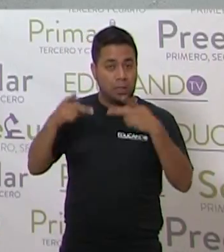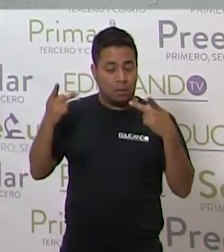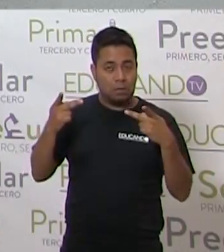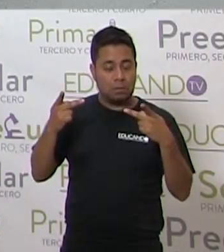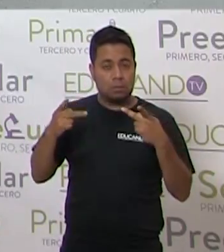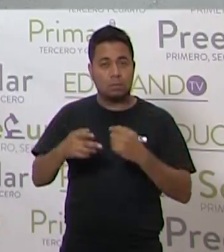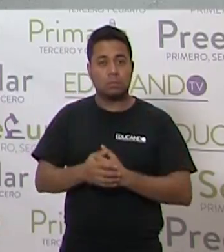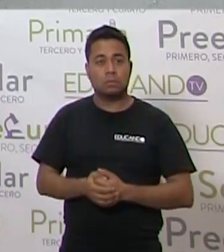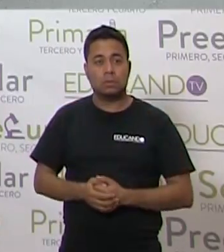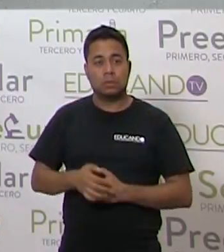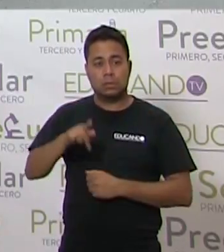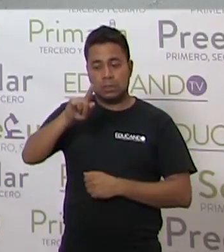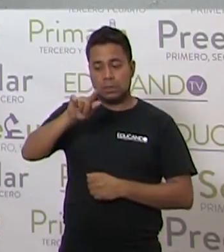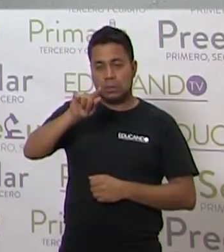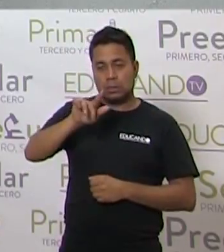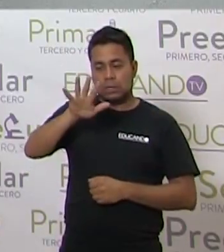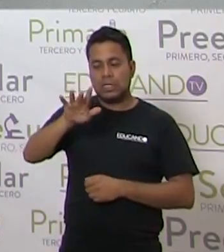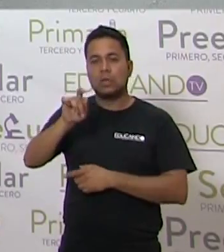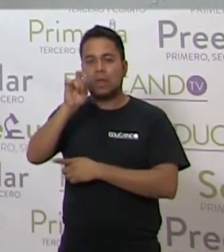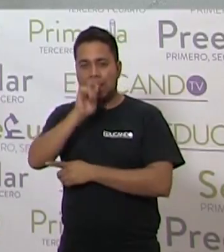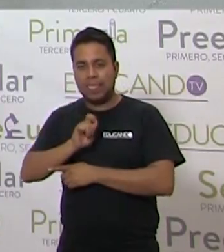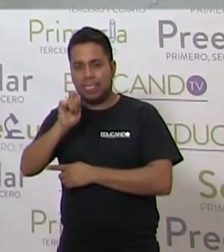vendieron 75